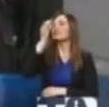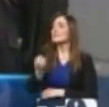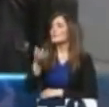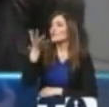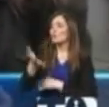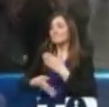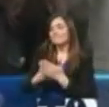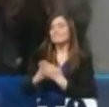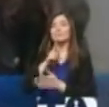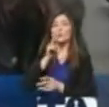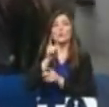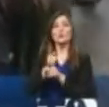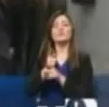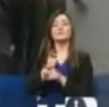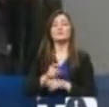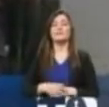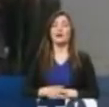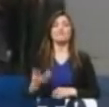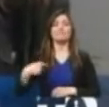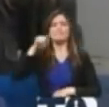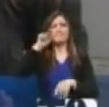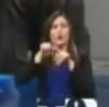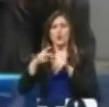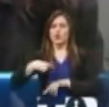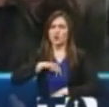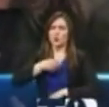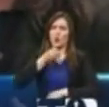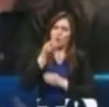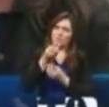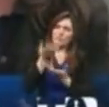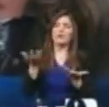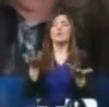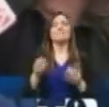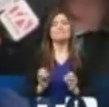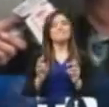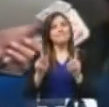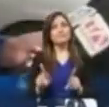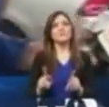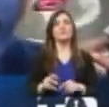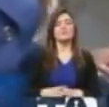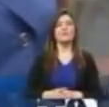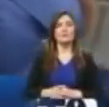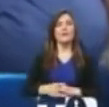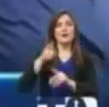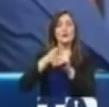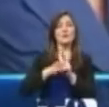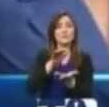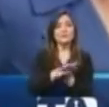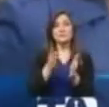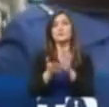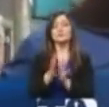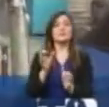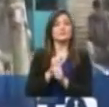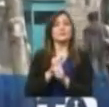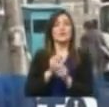estudios. Así es, de conformidad con lo que habíamos comentado, valga la oportunidad para decir que al momento, en el mes de noviembre, se hizo